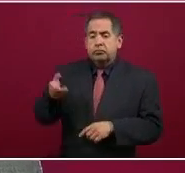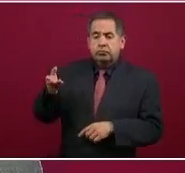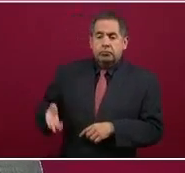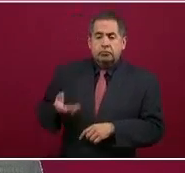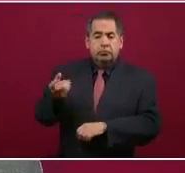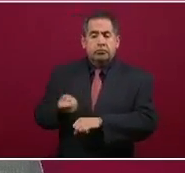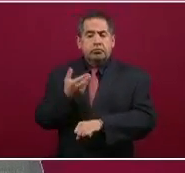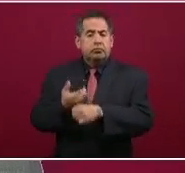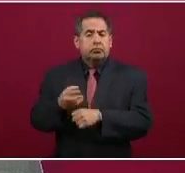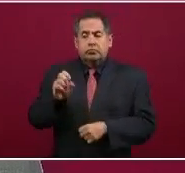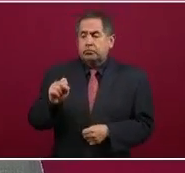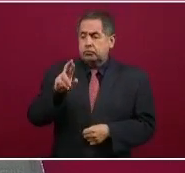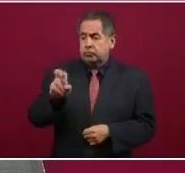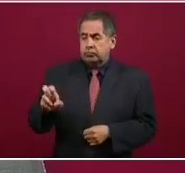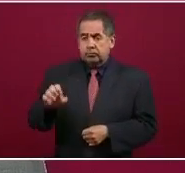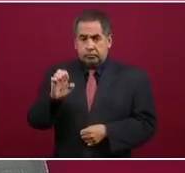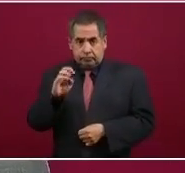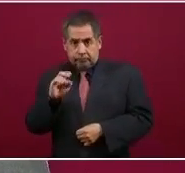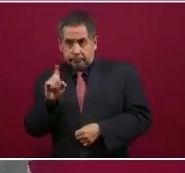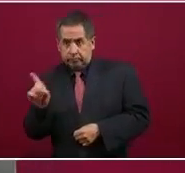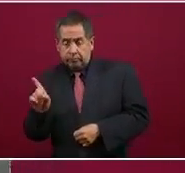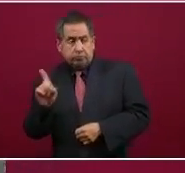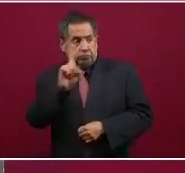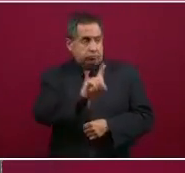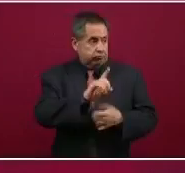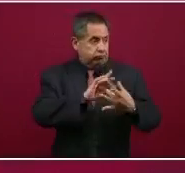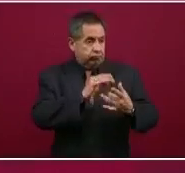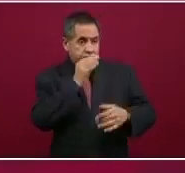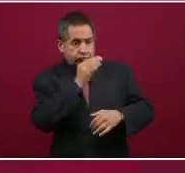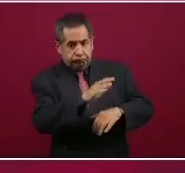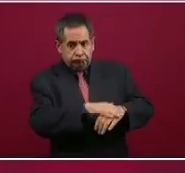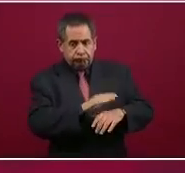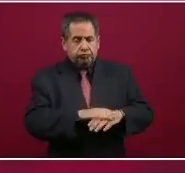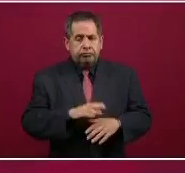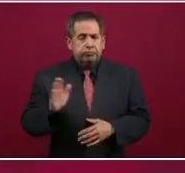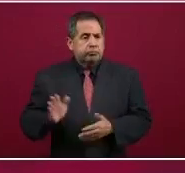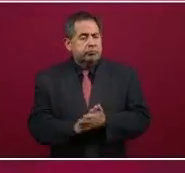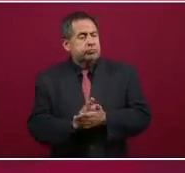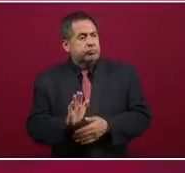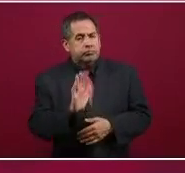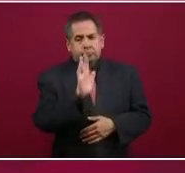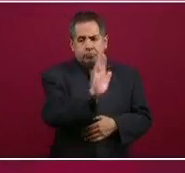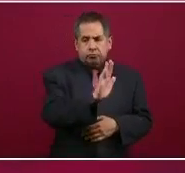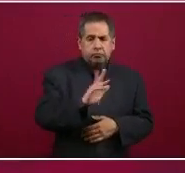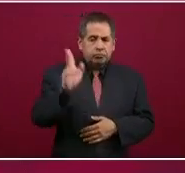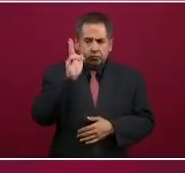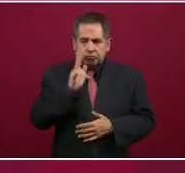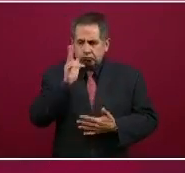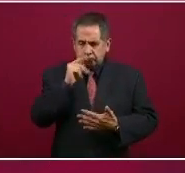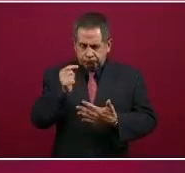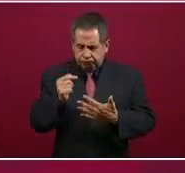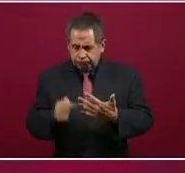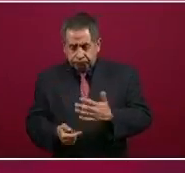el secretario de Relaciones Exteriores, que presente las pruebas,